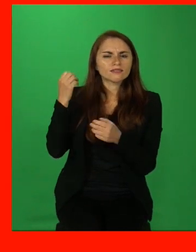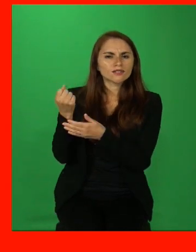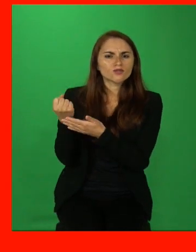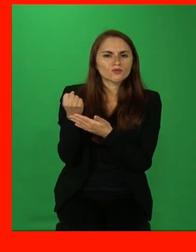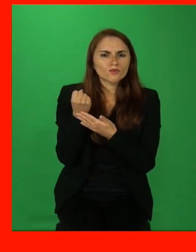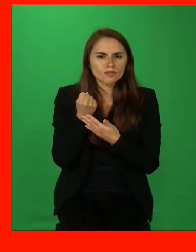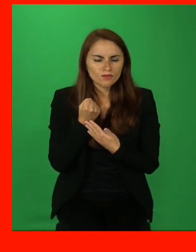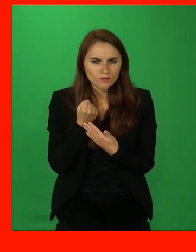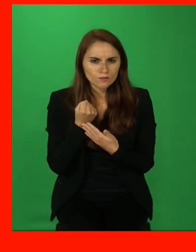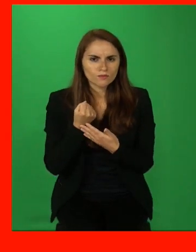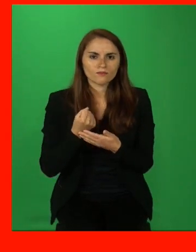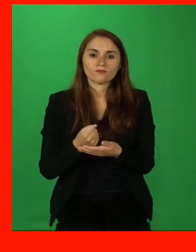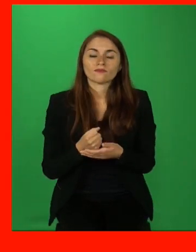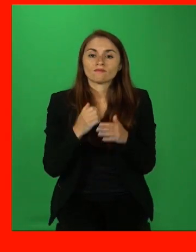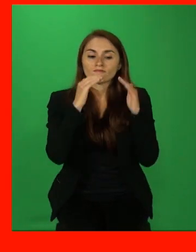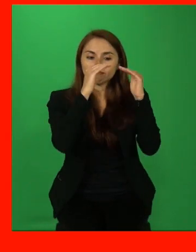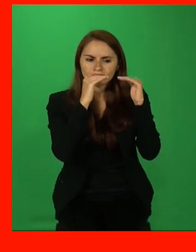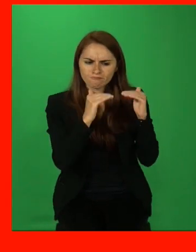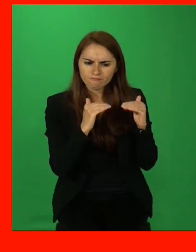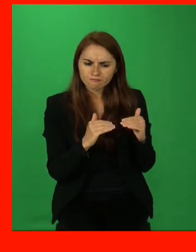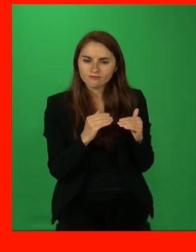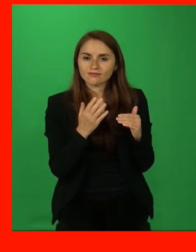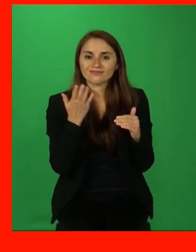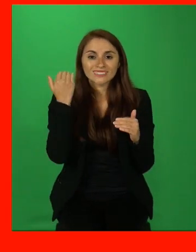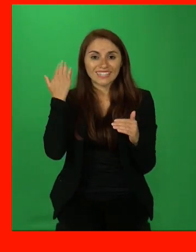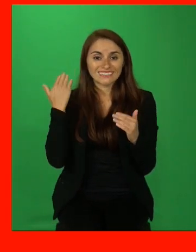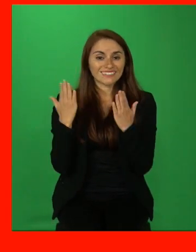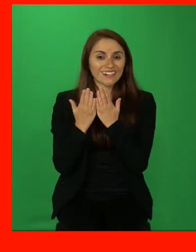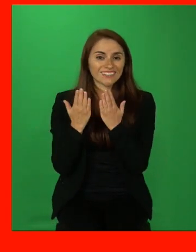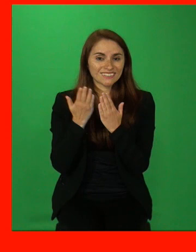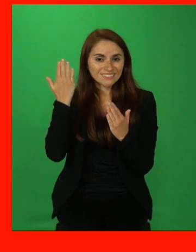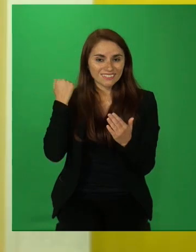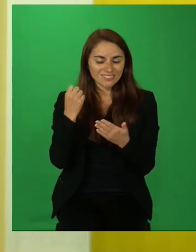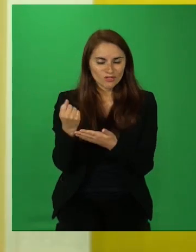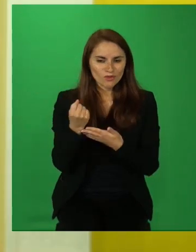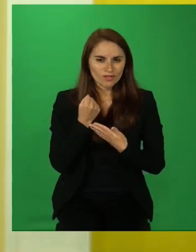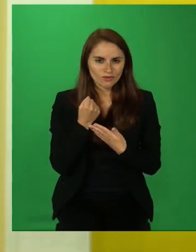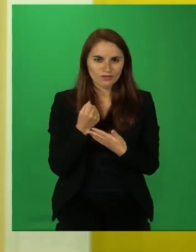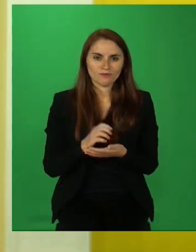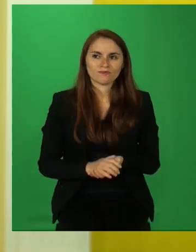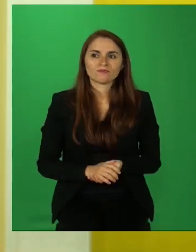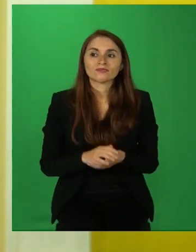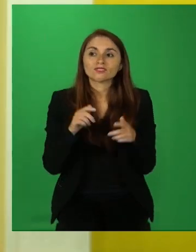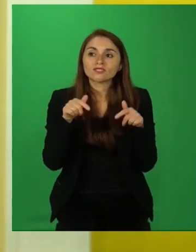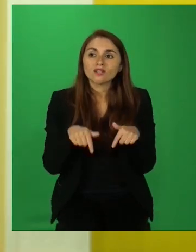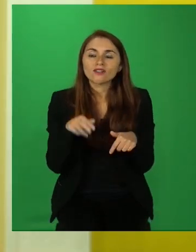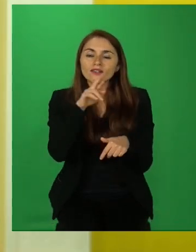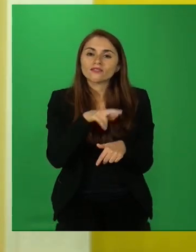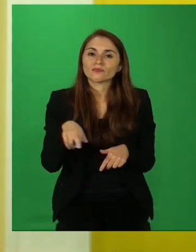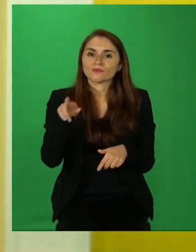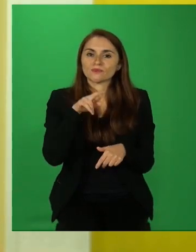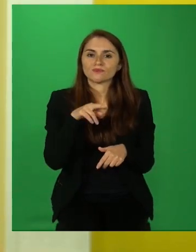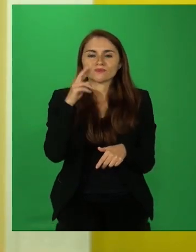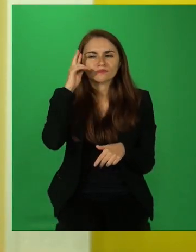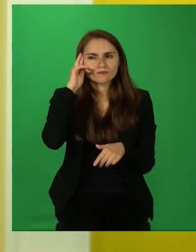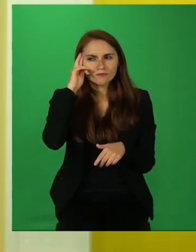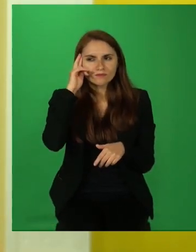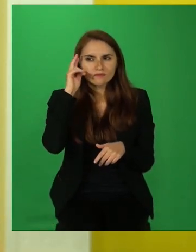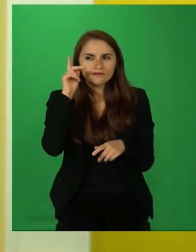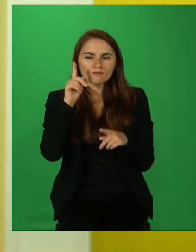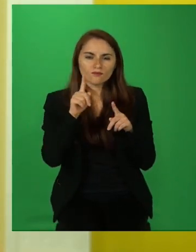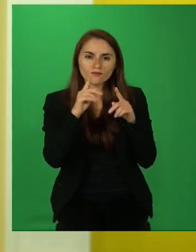fundamentales y que hemos visto en las clases anteriores es así como vamos a recordar un